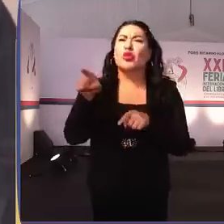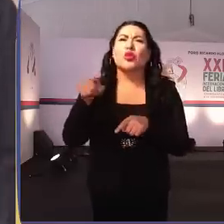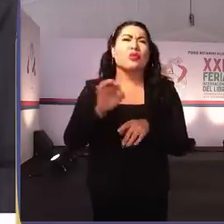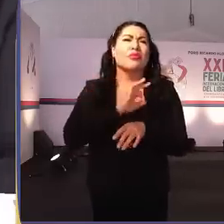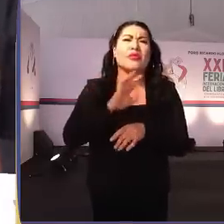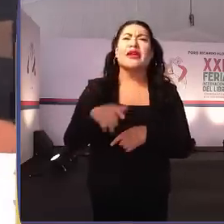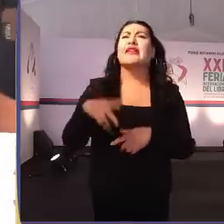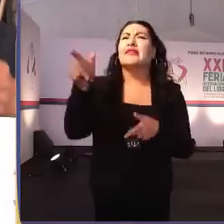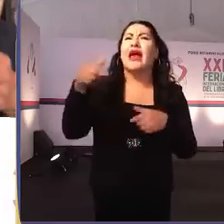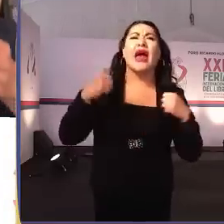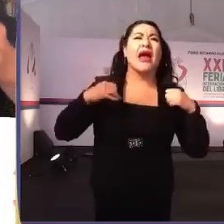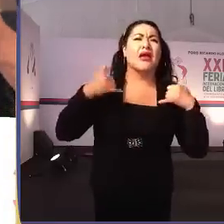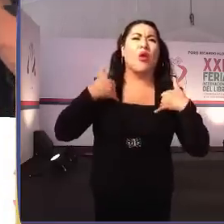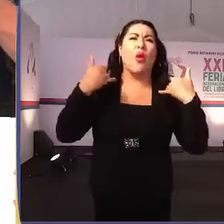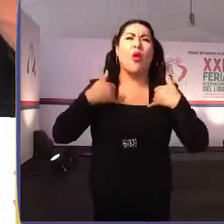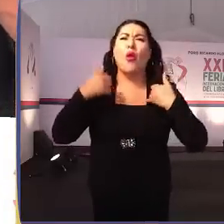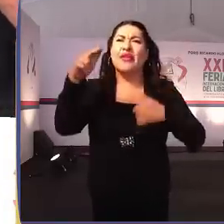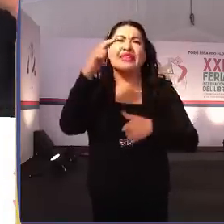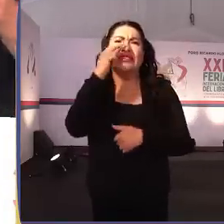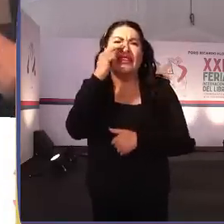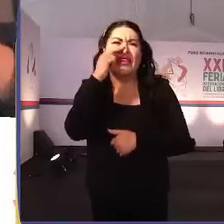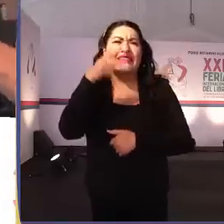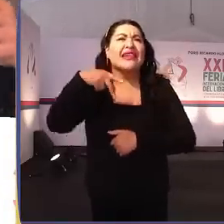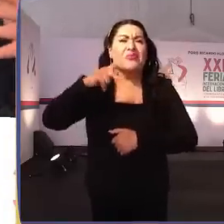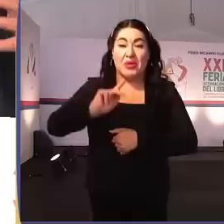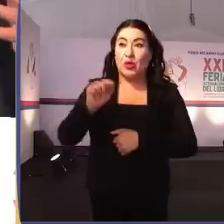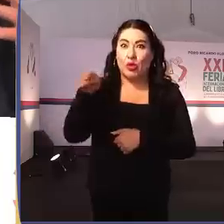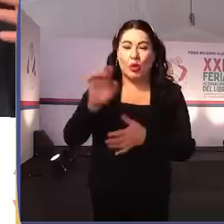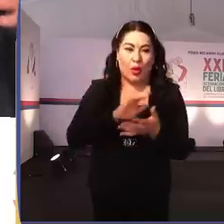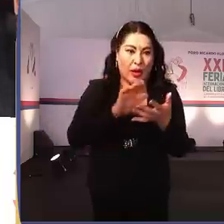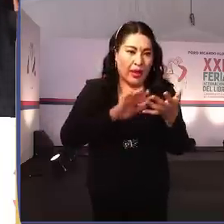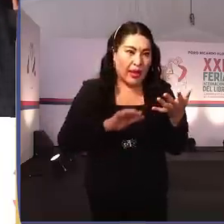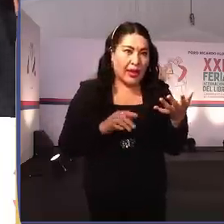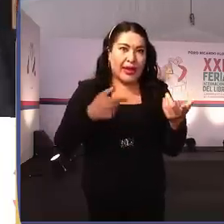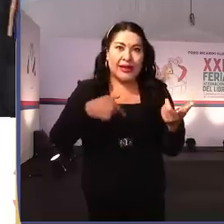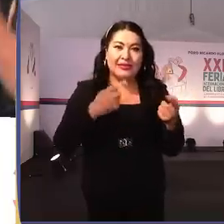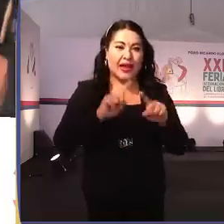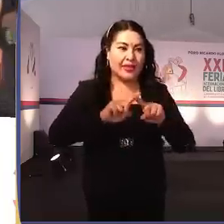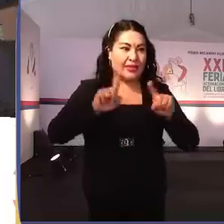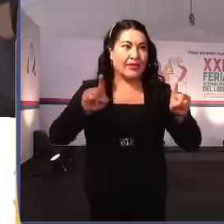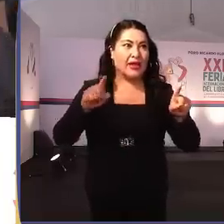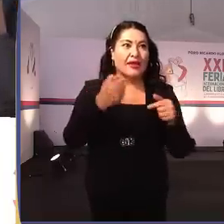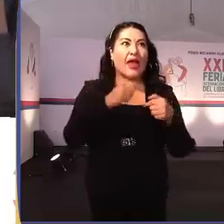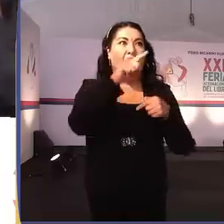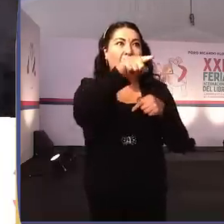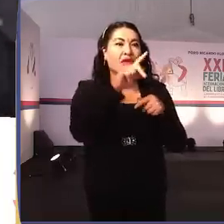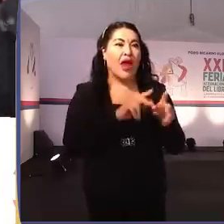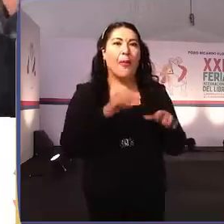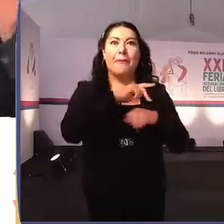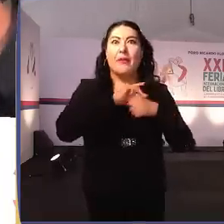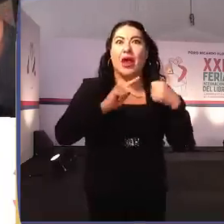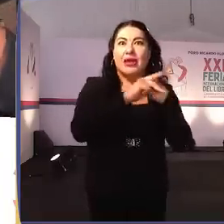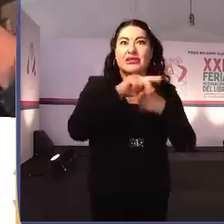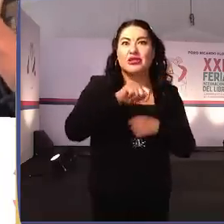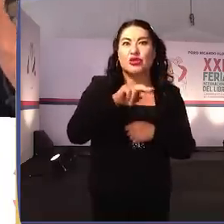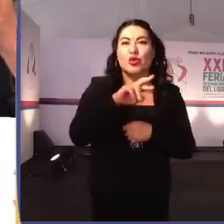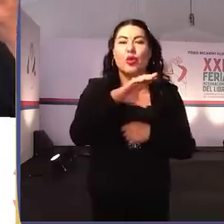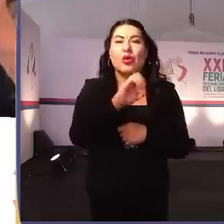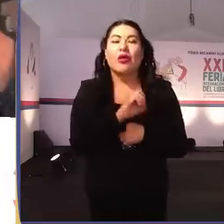tierra polvosa, pero de repente lees historias de una odalisca turca, ¿no?, en un